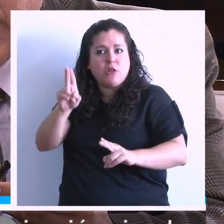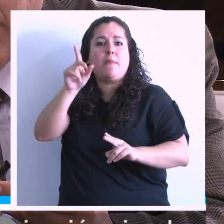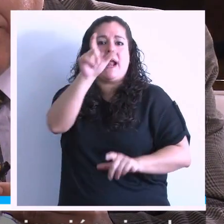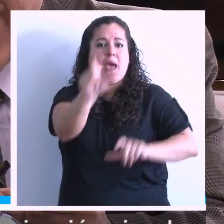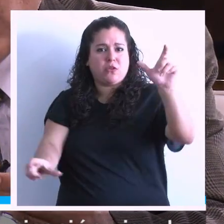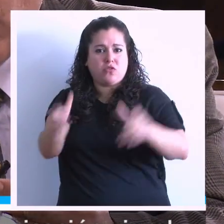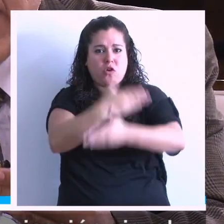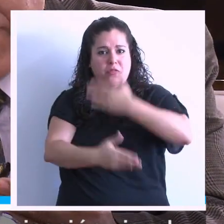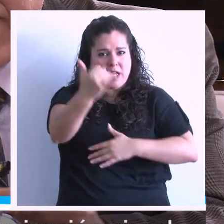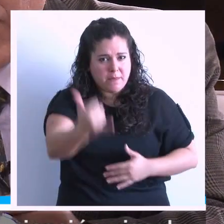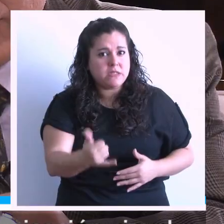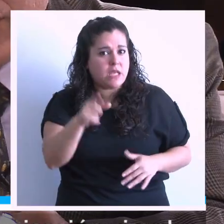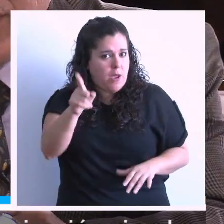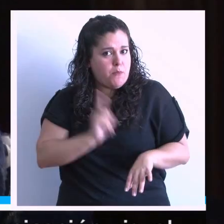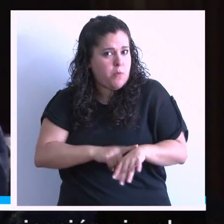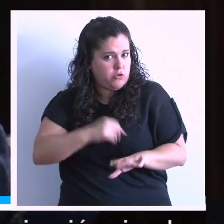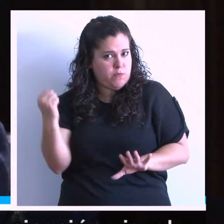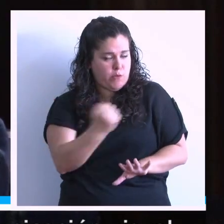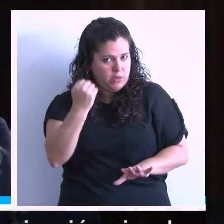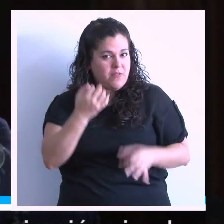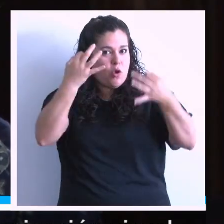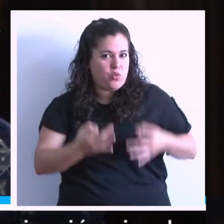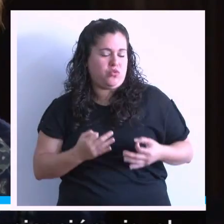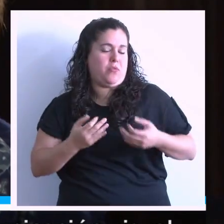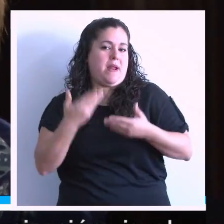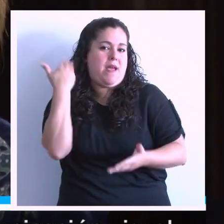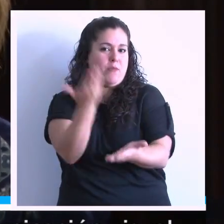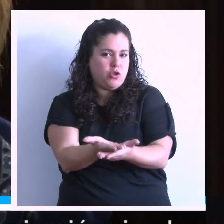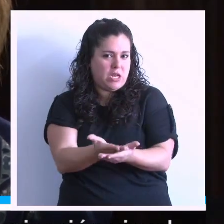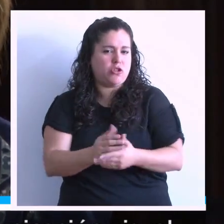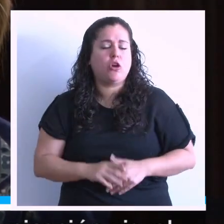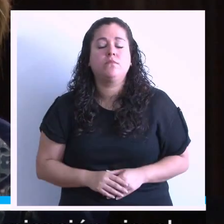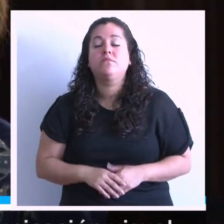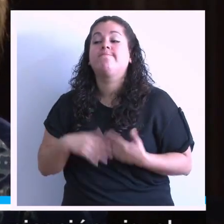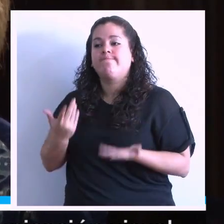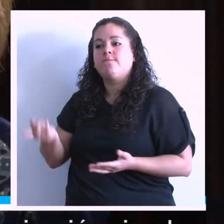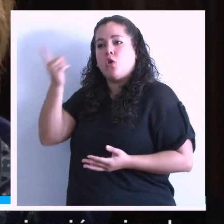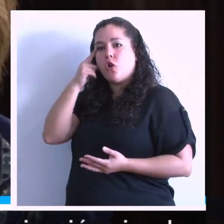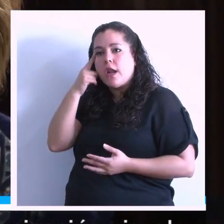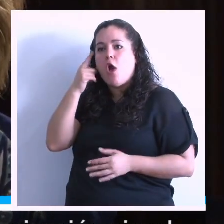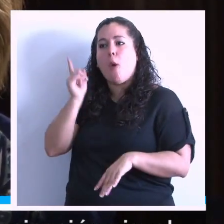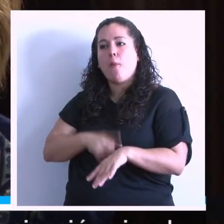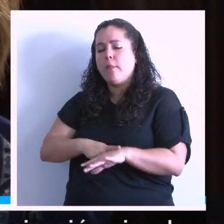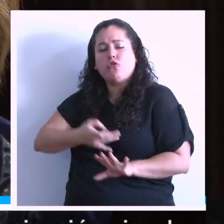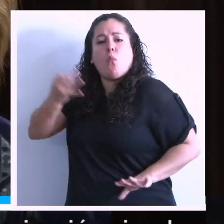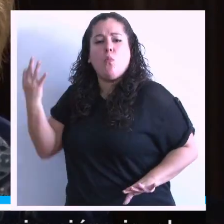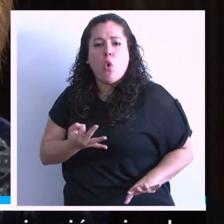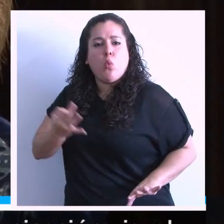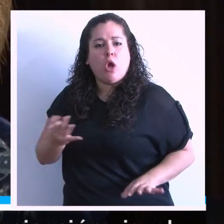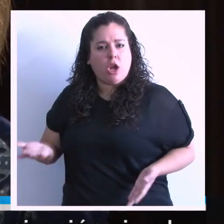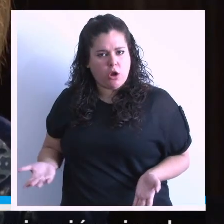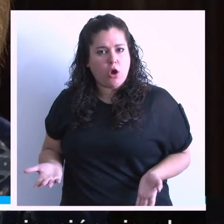respeto para los discapacitados. Sí, yo creo que es un momento muy